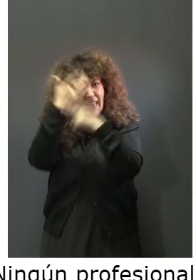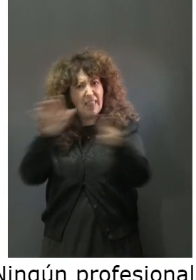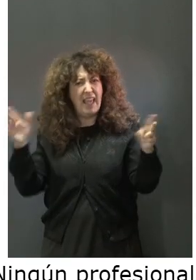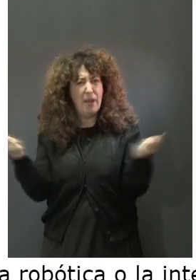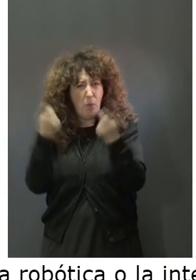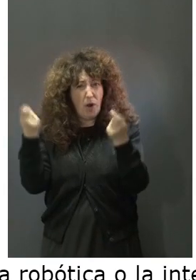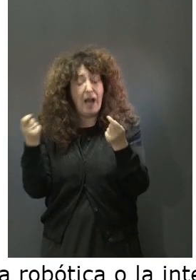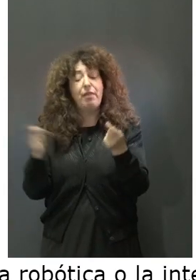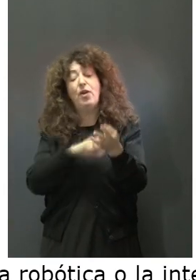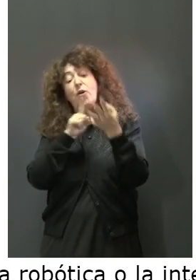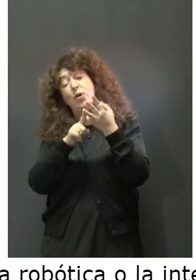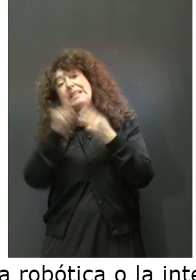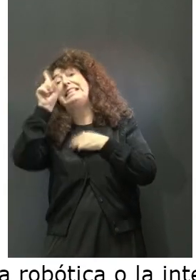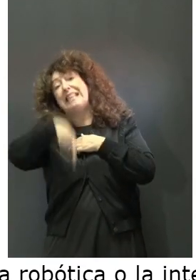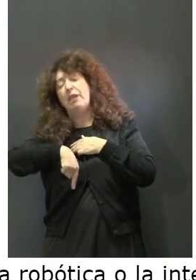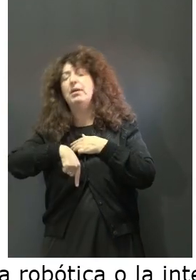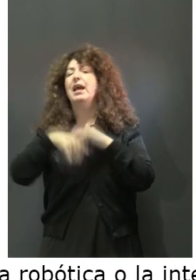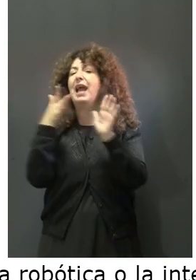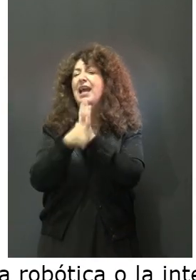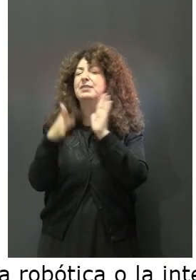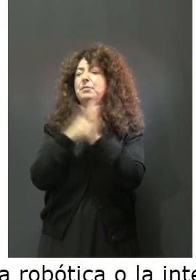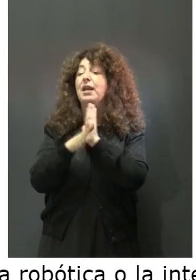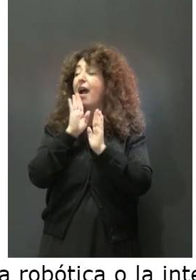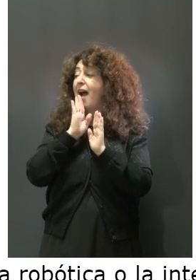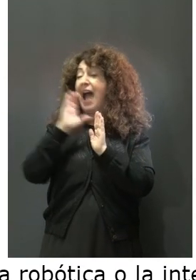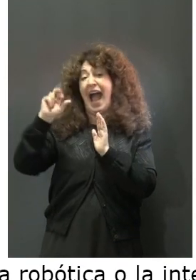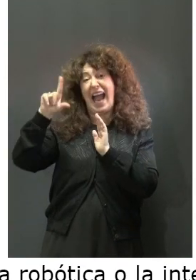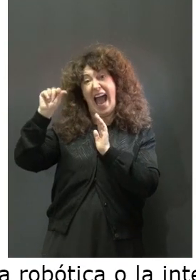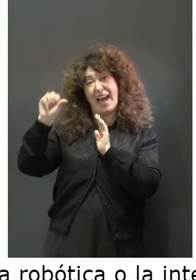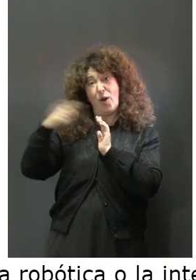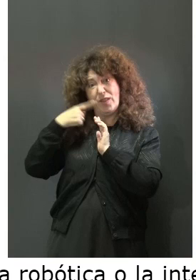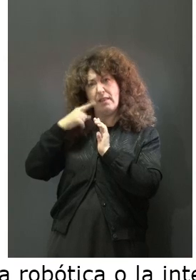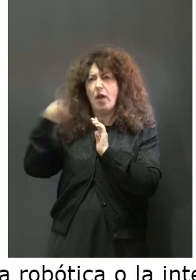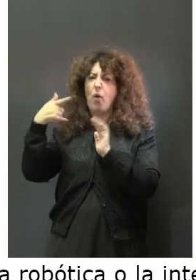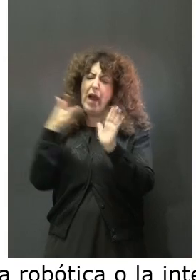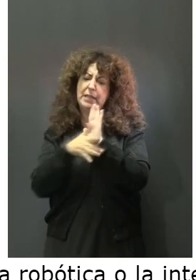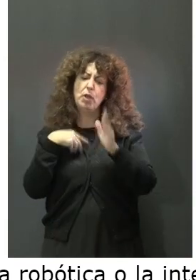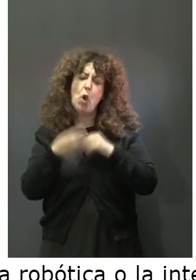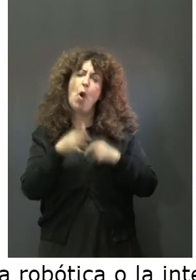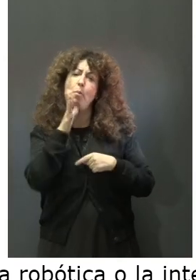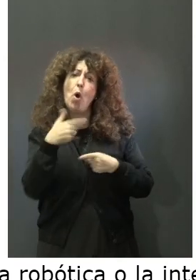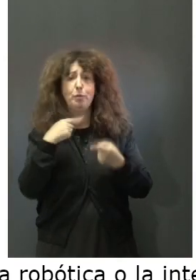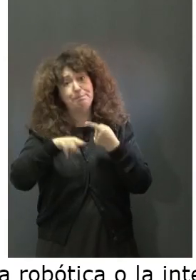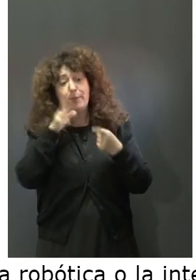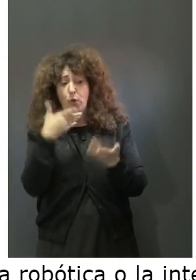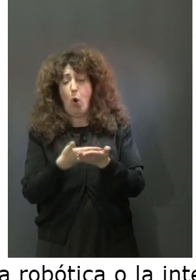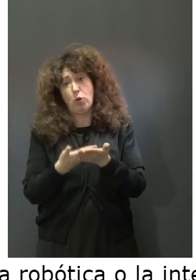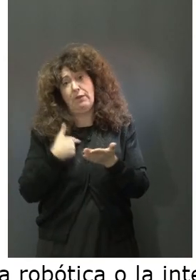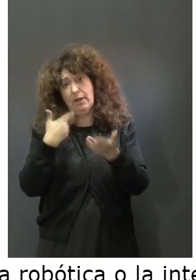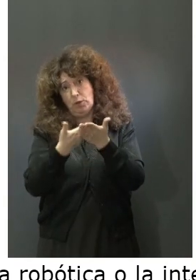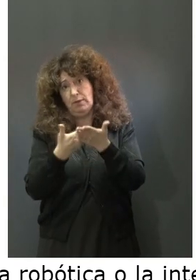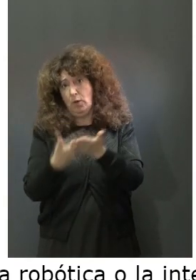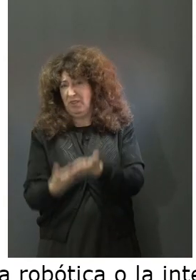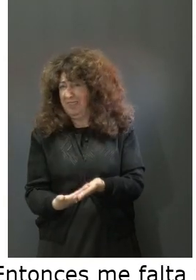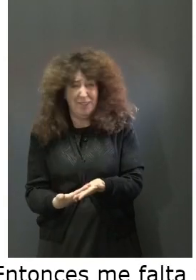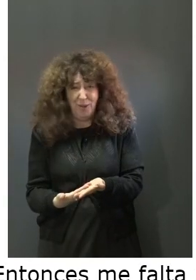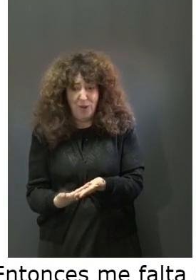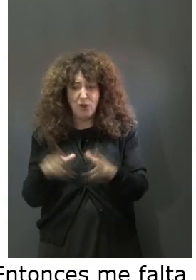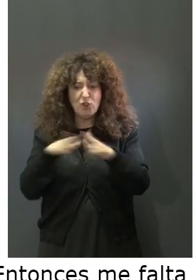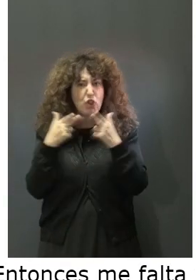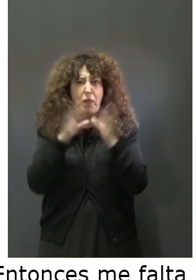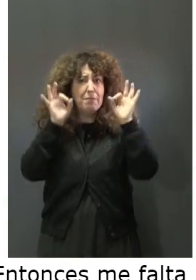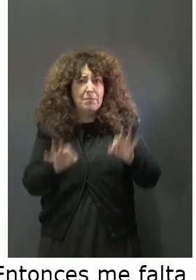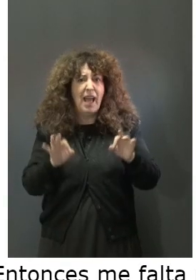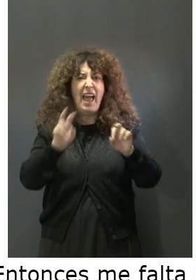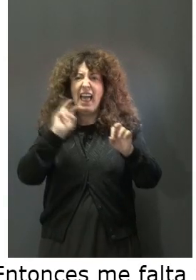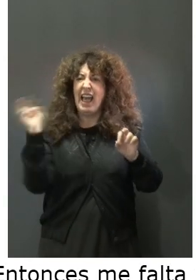explicar ese problema que ha comentado Carlos, de tener luego que explicar por qué se hacen las cosas. Si cada uno ya interioriza que la sociedad es diversa,